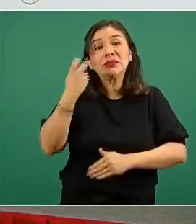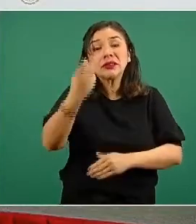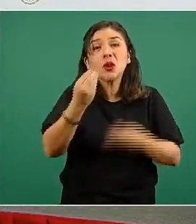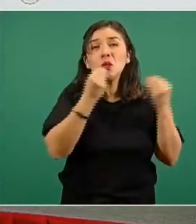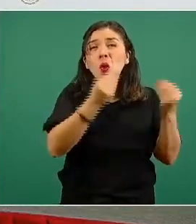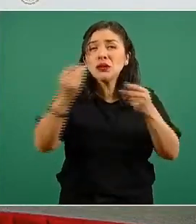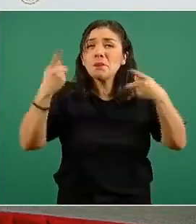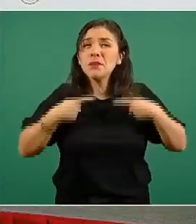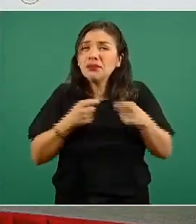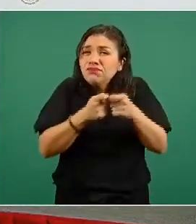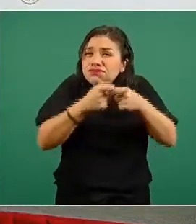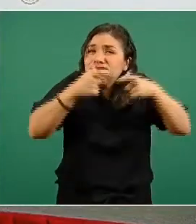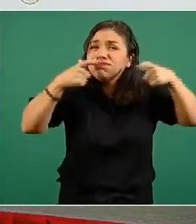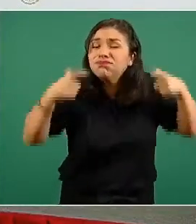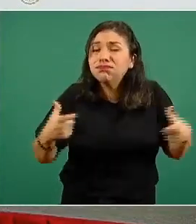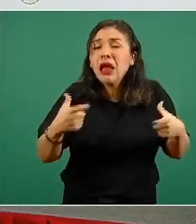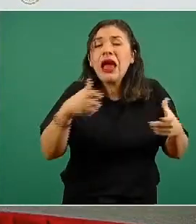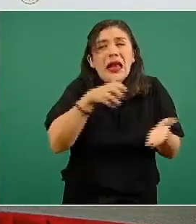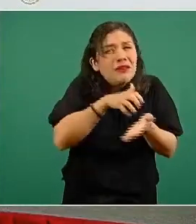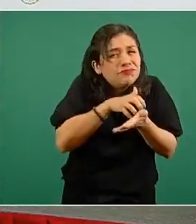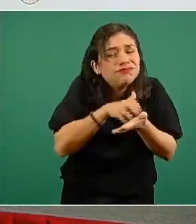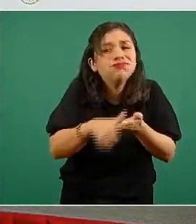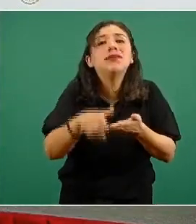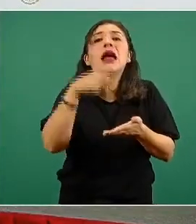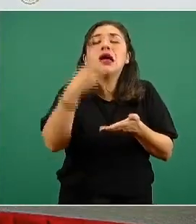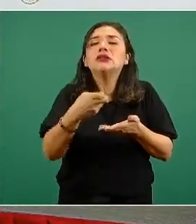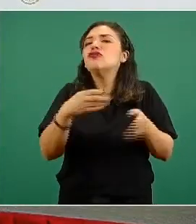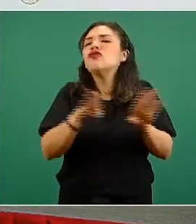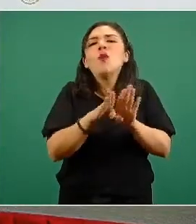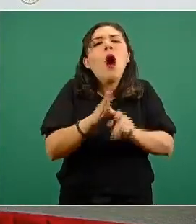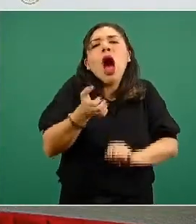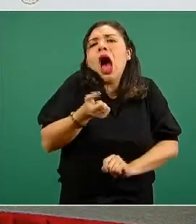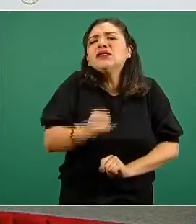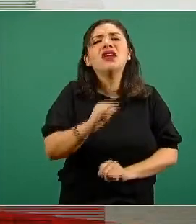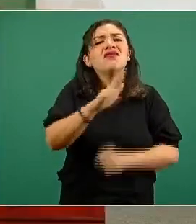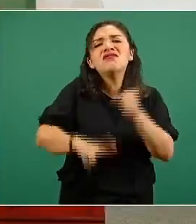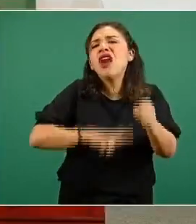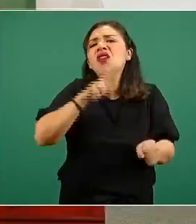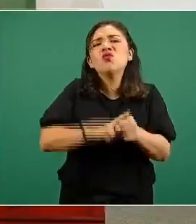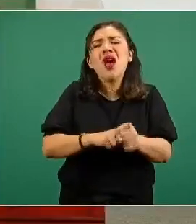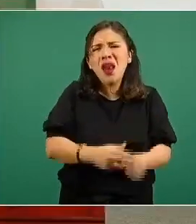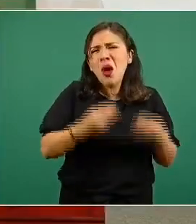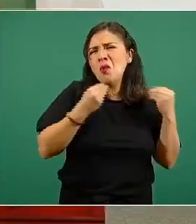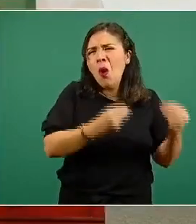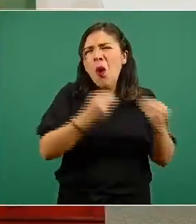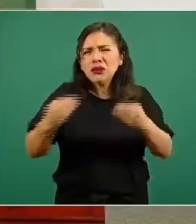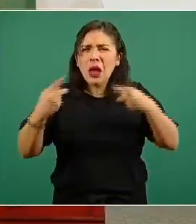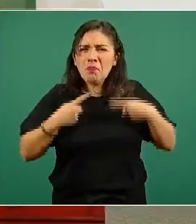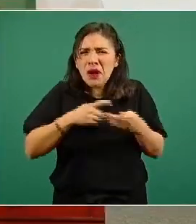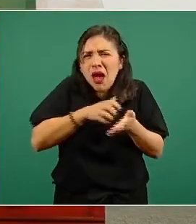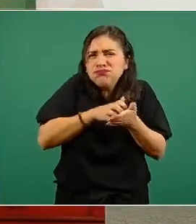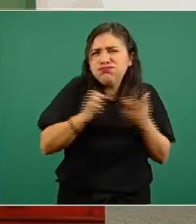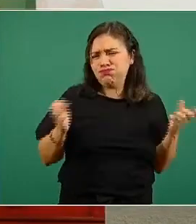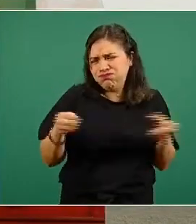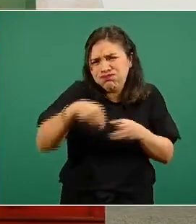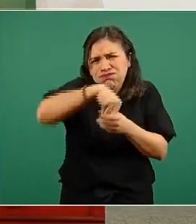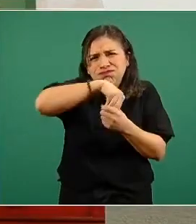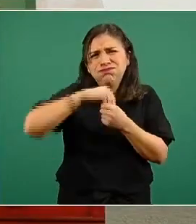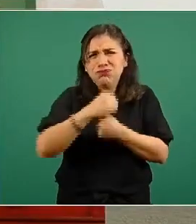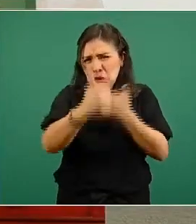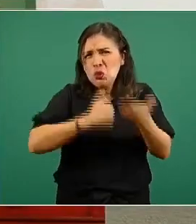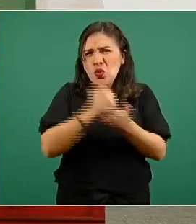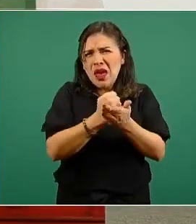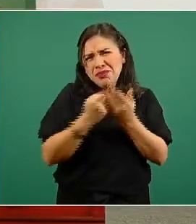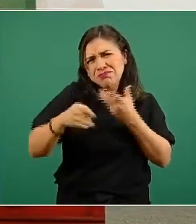densidad poblacional lo que hace es la inercia, ¿no? O sea, habiendo tantas personas viviendo en la misma